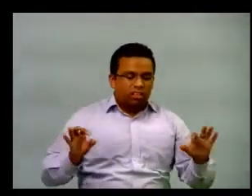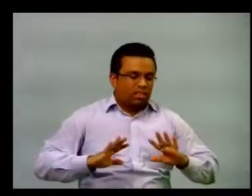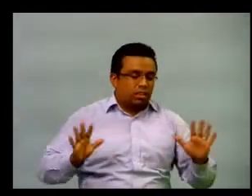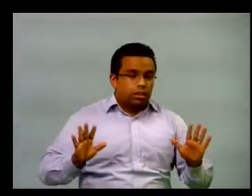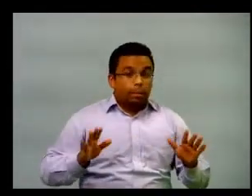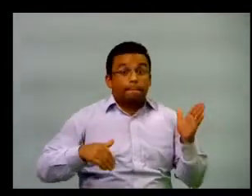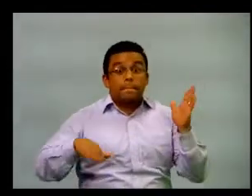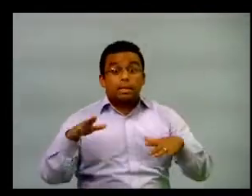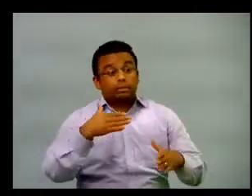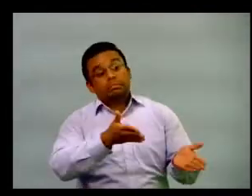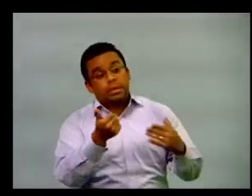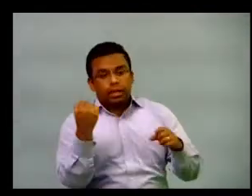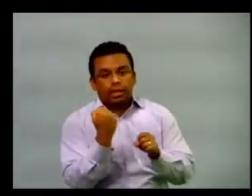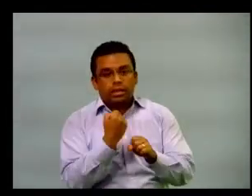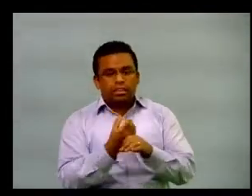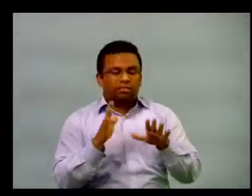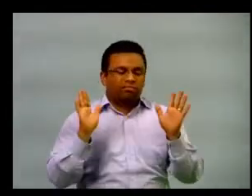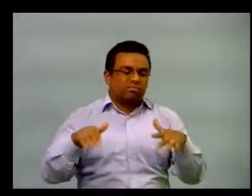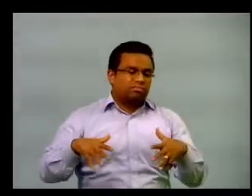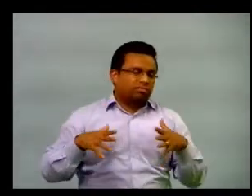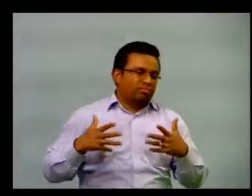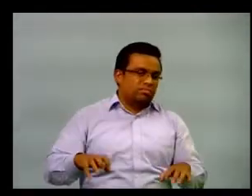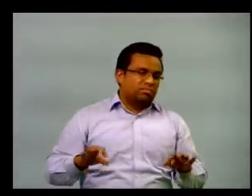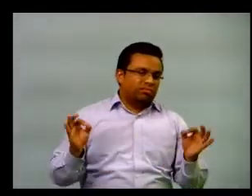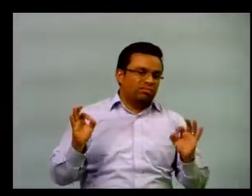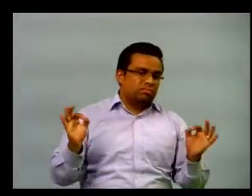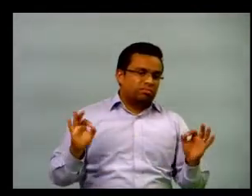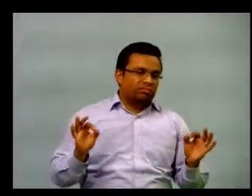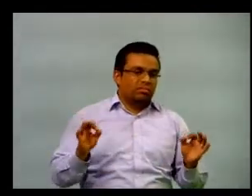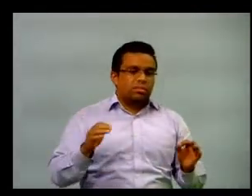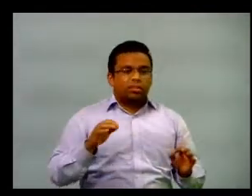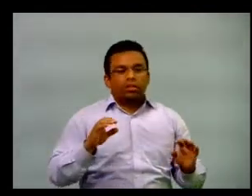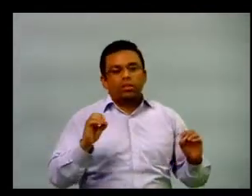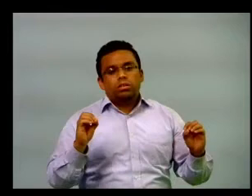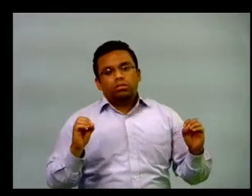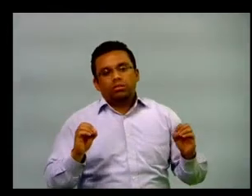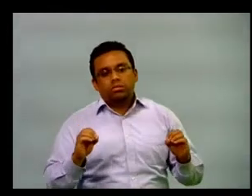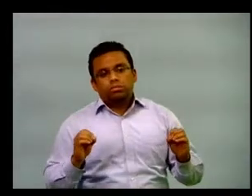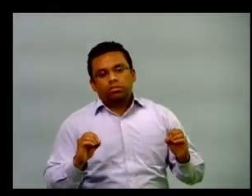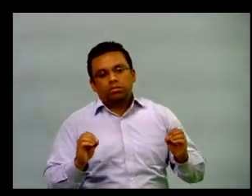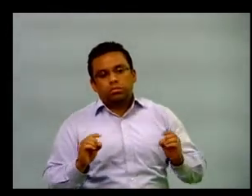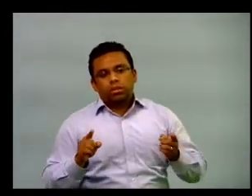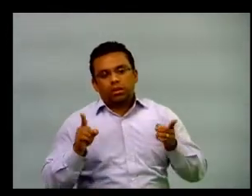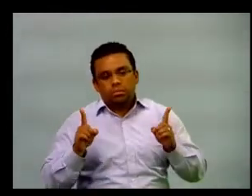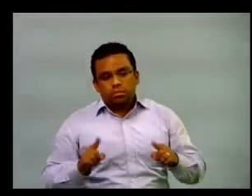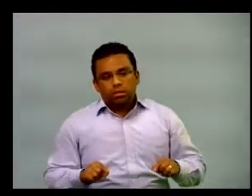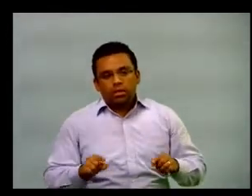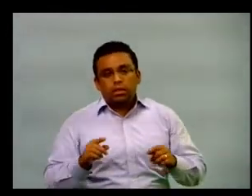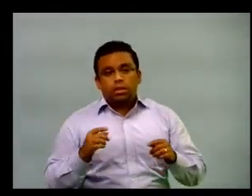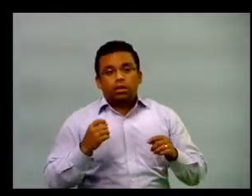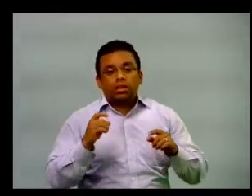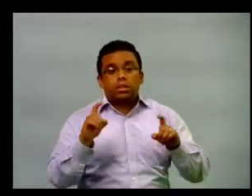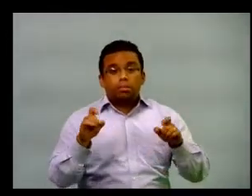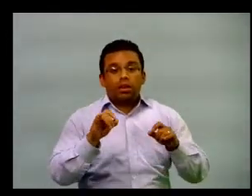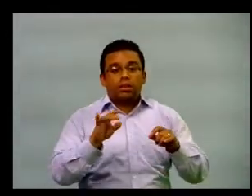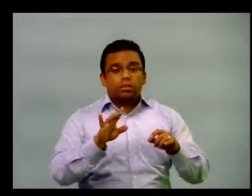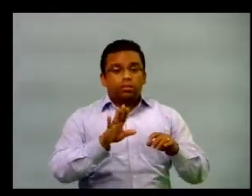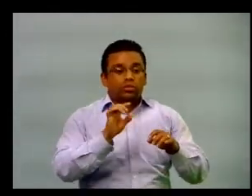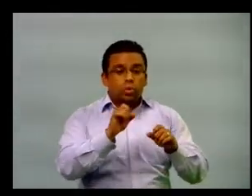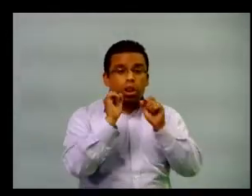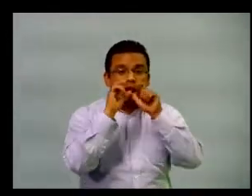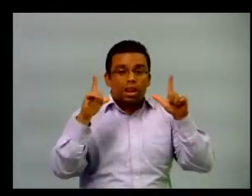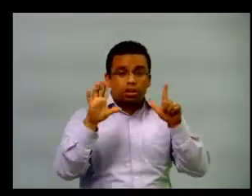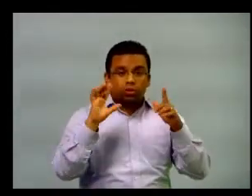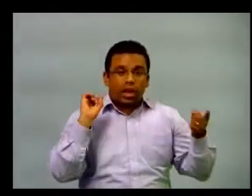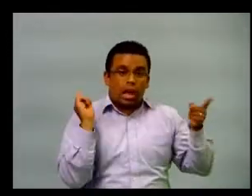temas relacionados con la lingüística, como fenómenos lingüísticos, como cambios lingüísticos, los estudiantes no se veían